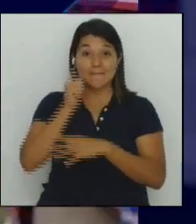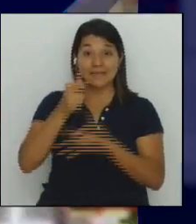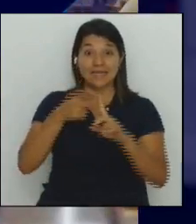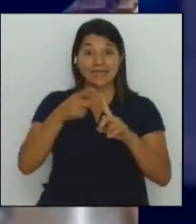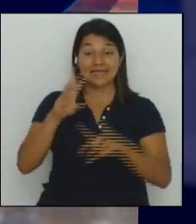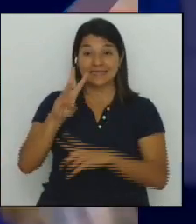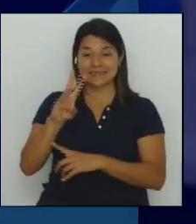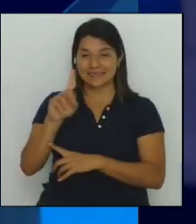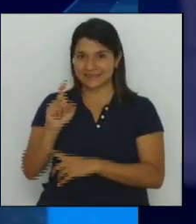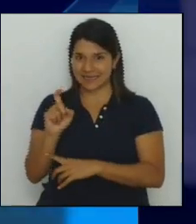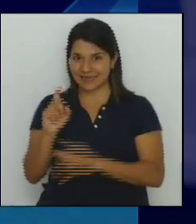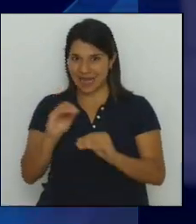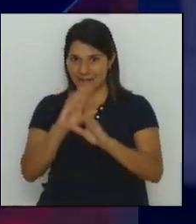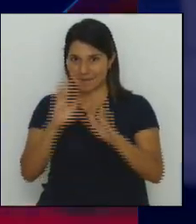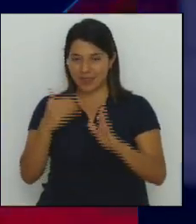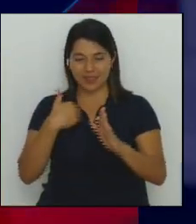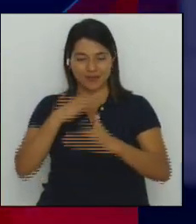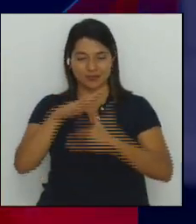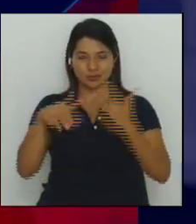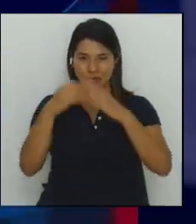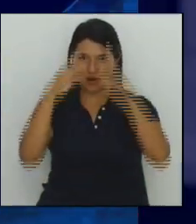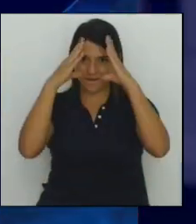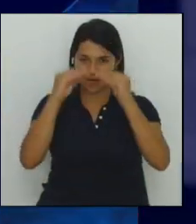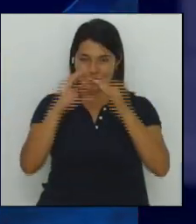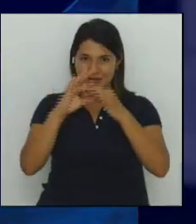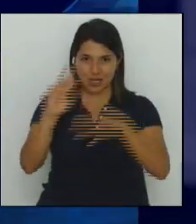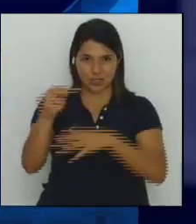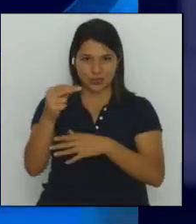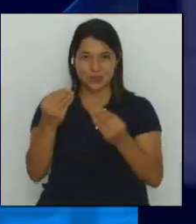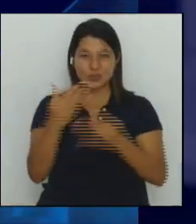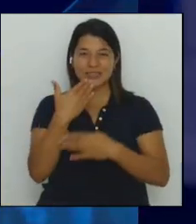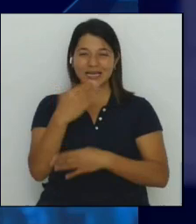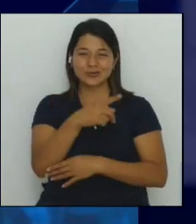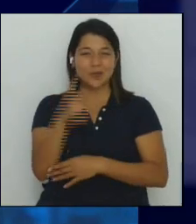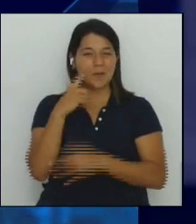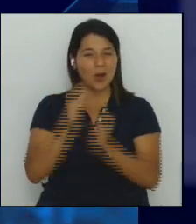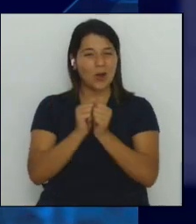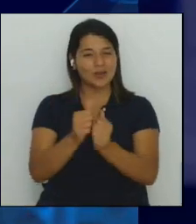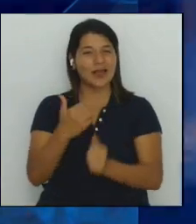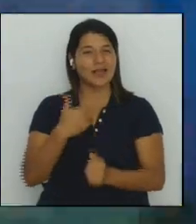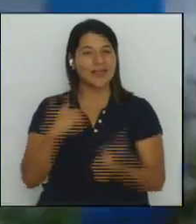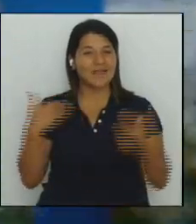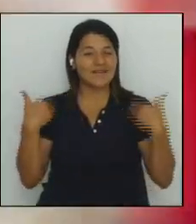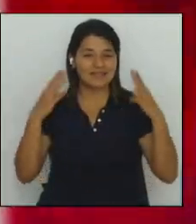tendremos toda la información noticiosa. Muchas gracias por acompañarnos y que tengan una feliz noche.